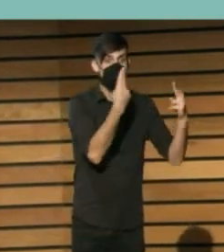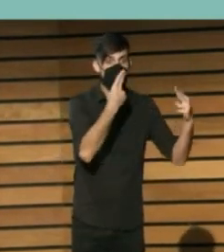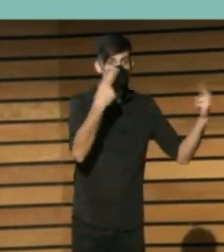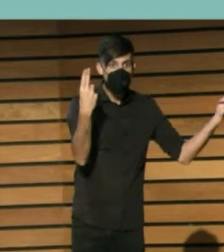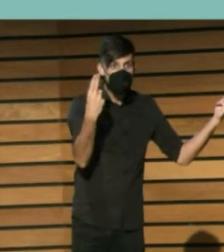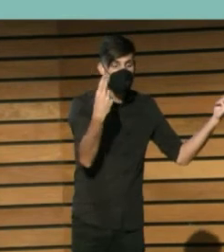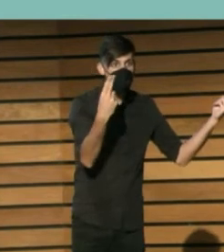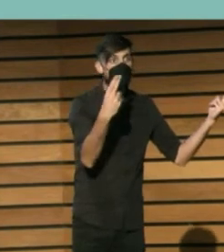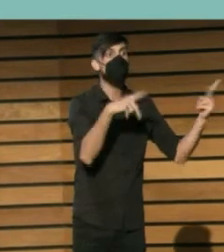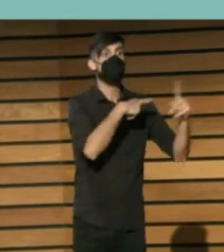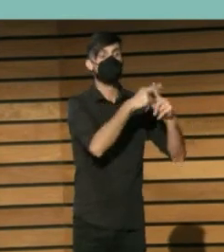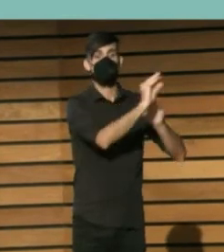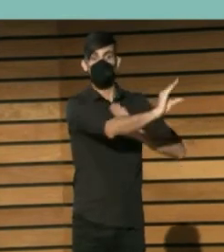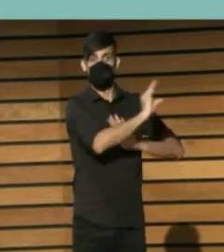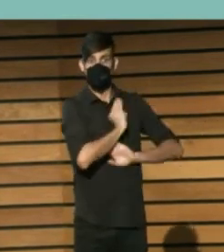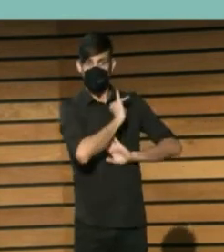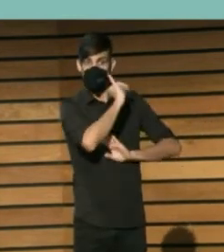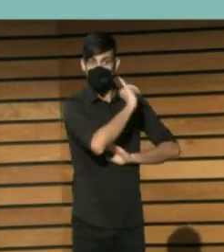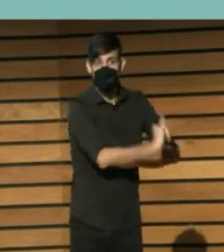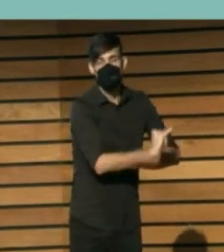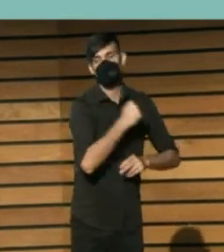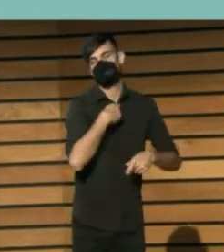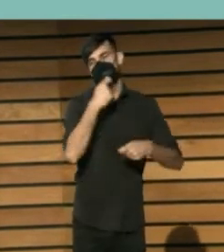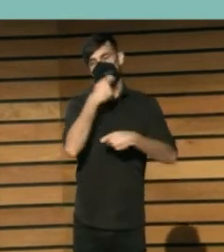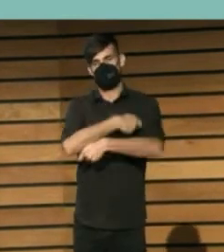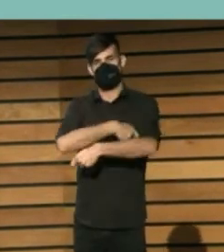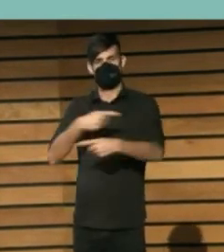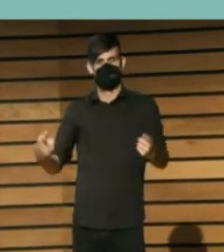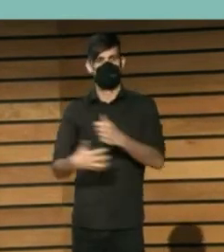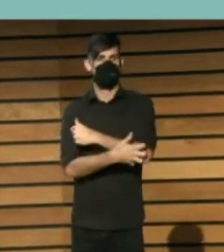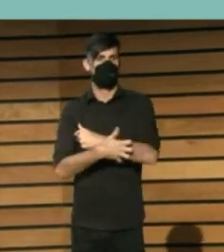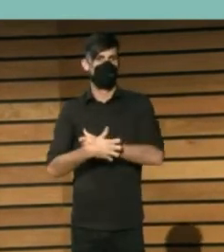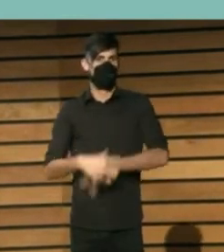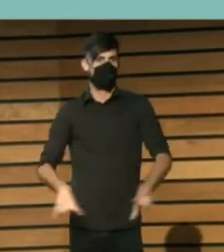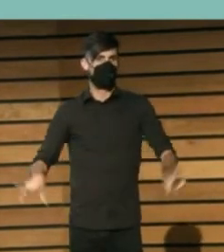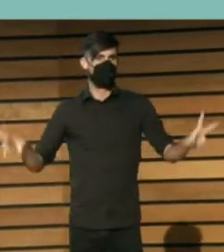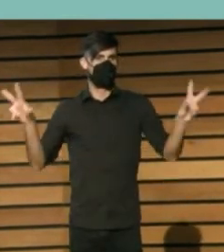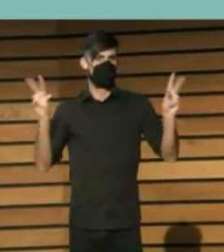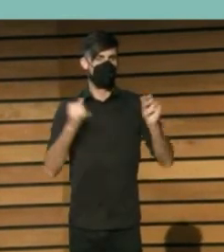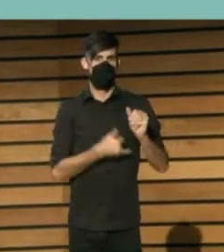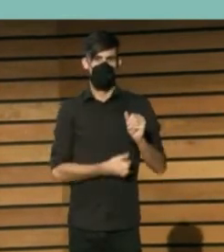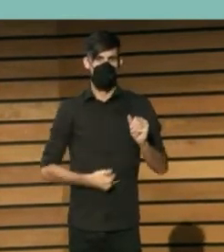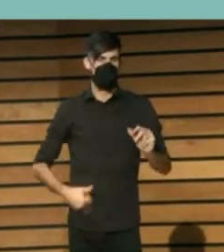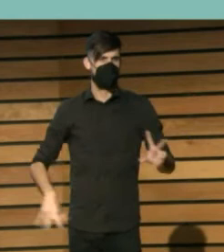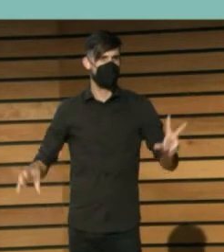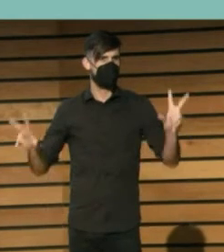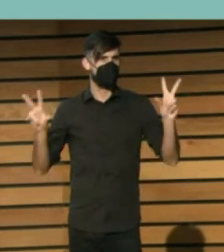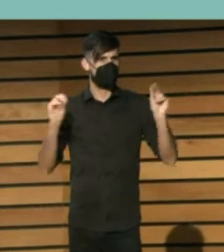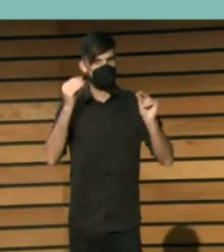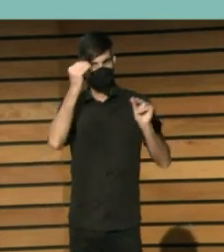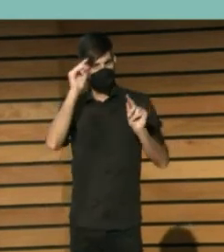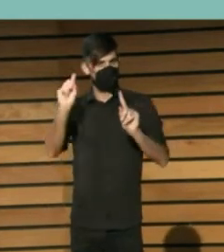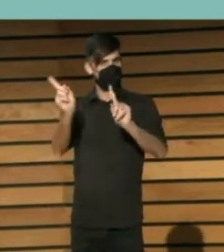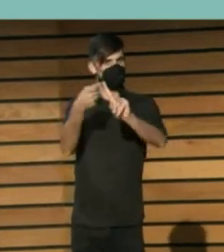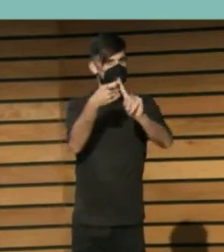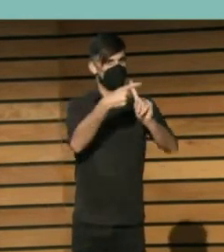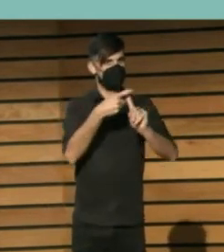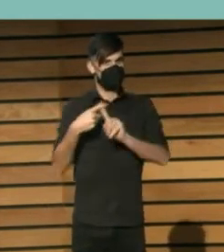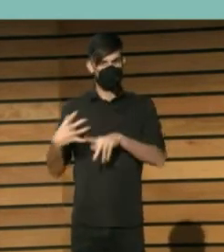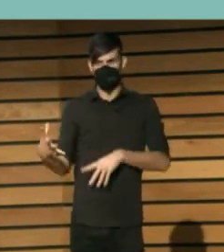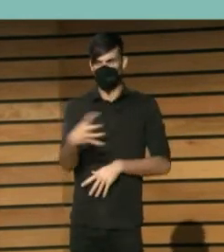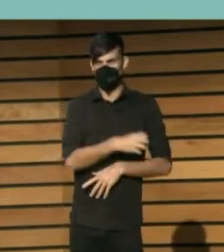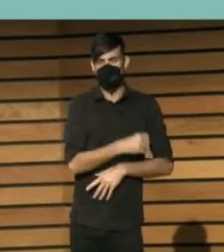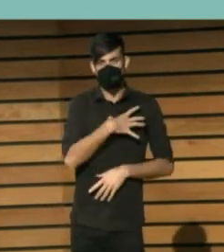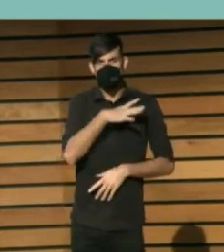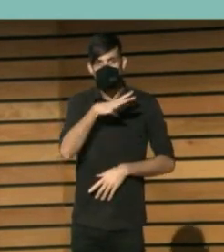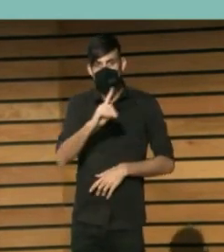y recursos para así hacerlo. Entonces, creemos que todo tiene arreglo, porque si somos capaces de